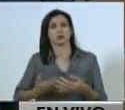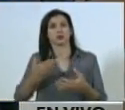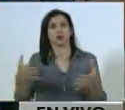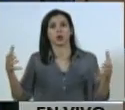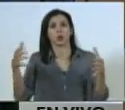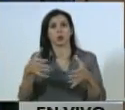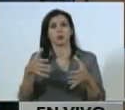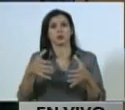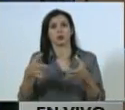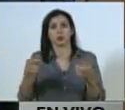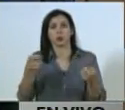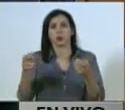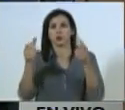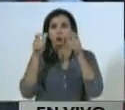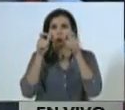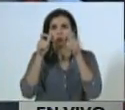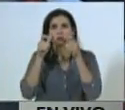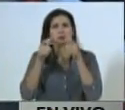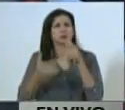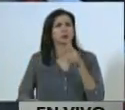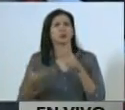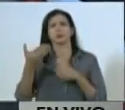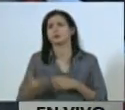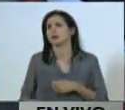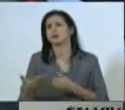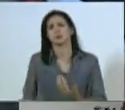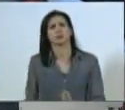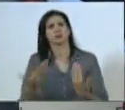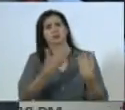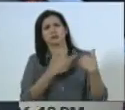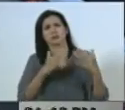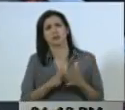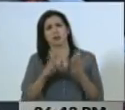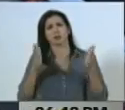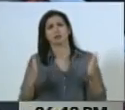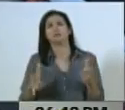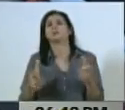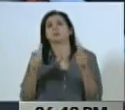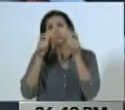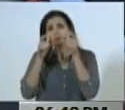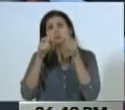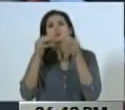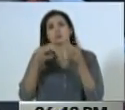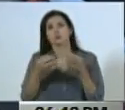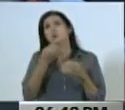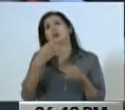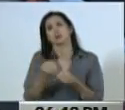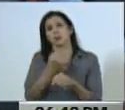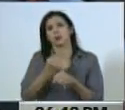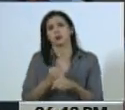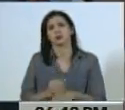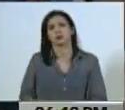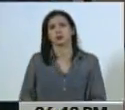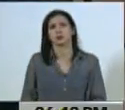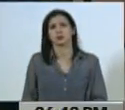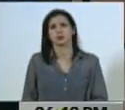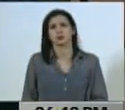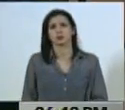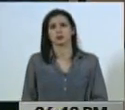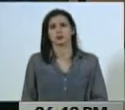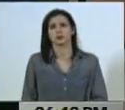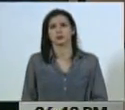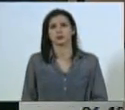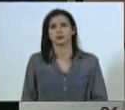comité de monitoreo, tiene una altísima responsabilidad para garantizar su buen funcionamiento. And Mr. President